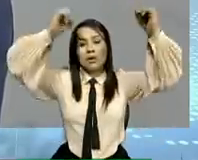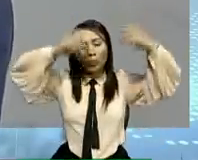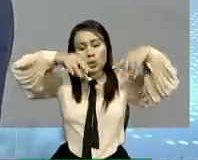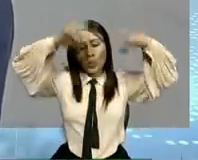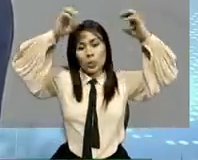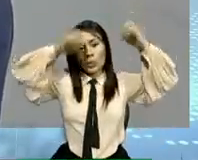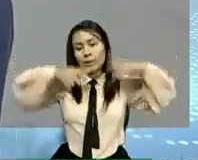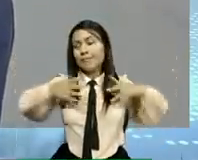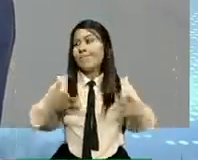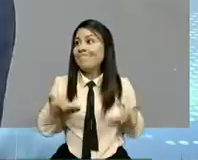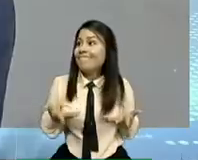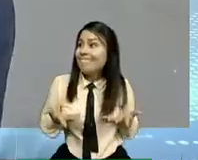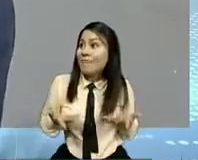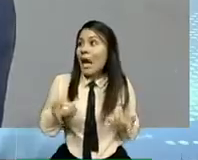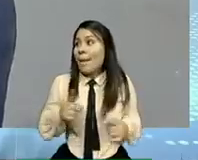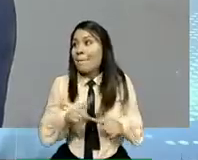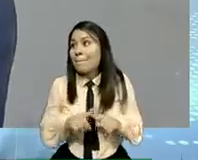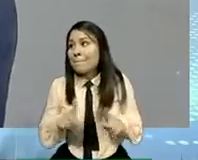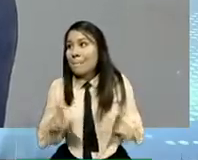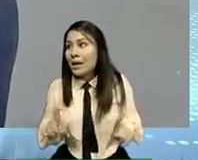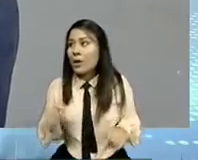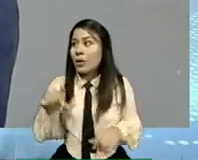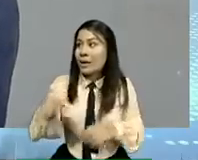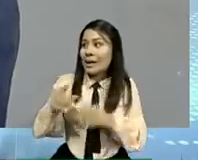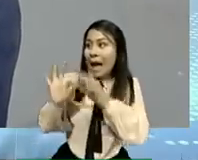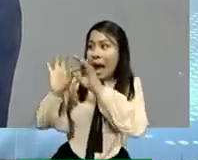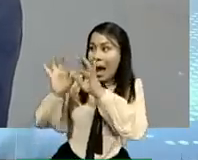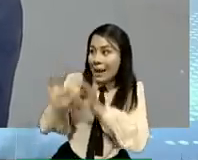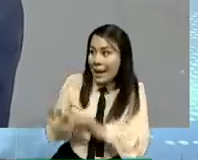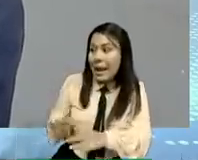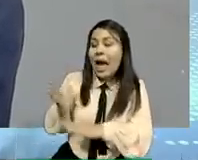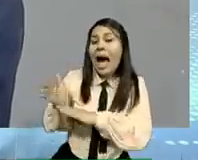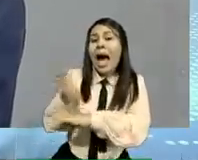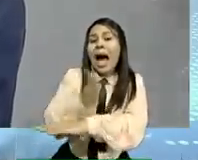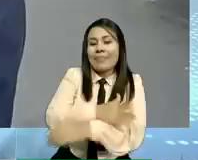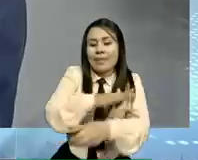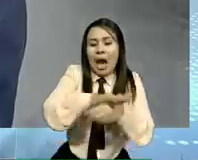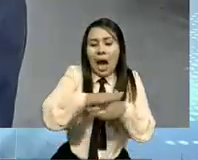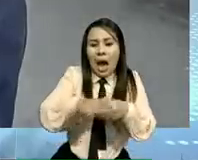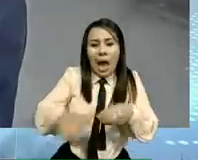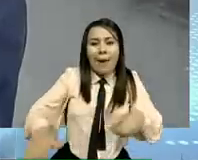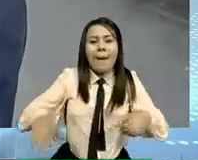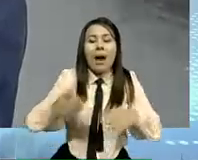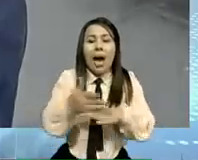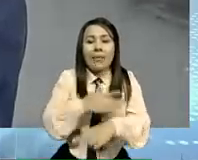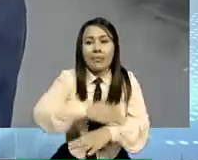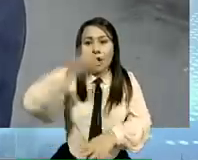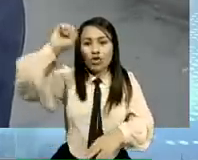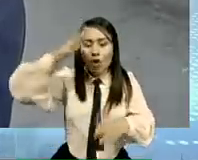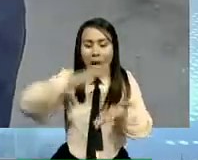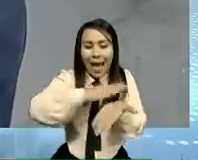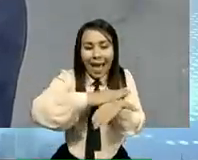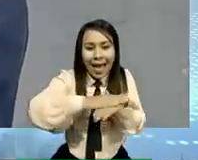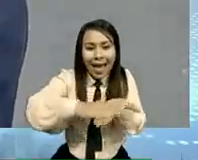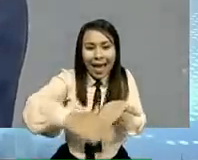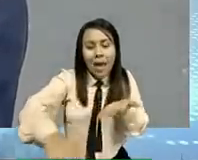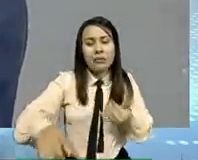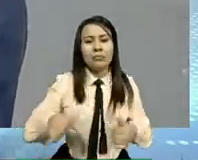seguramente. Pero para eso se hacen los rezanes con buen material en verano. Porque eso que les digo de la